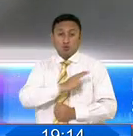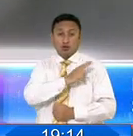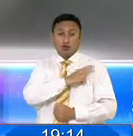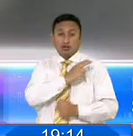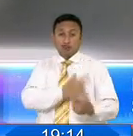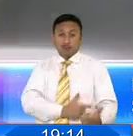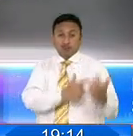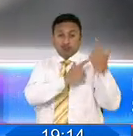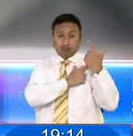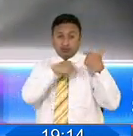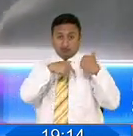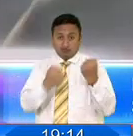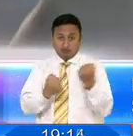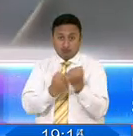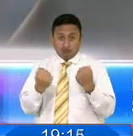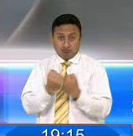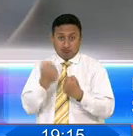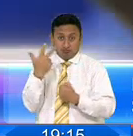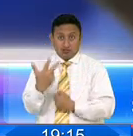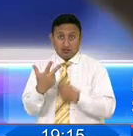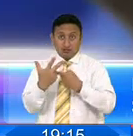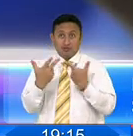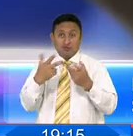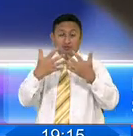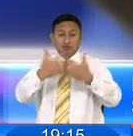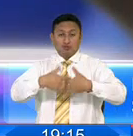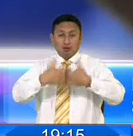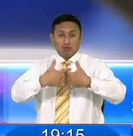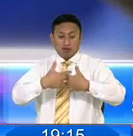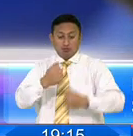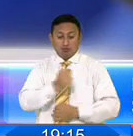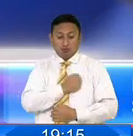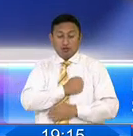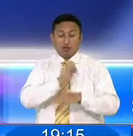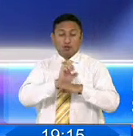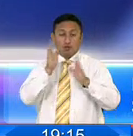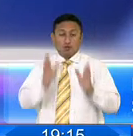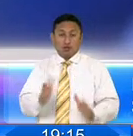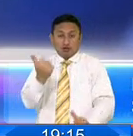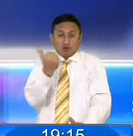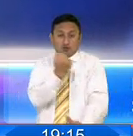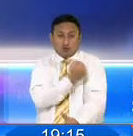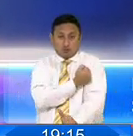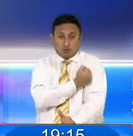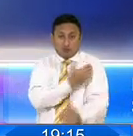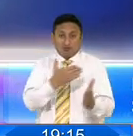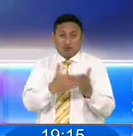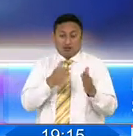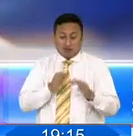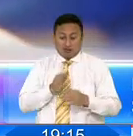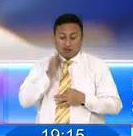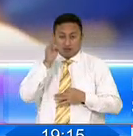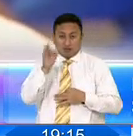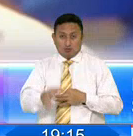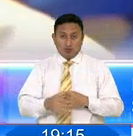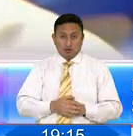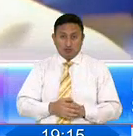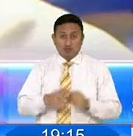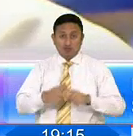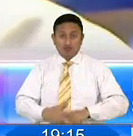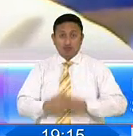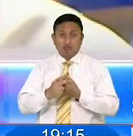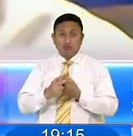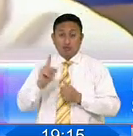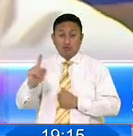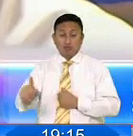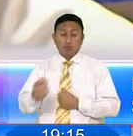armadas lleva adelante la fabricación de la vacuna ecuatoriana contra el cob y 19 misma que empezará la fase de